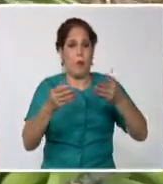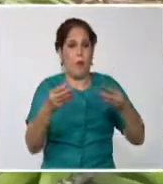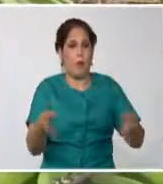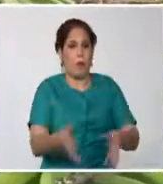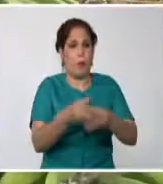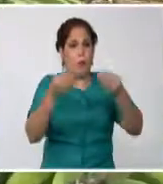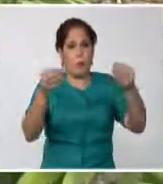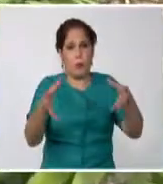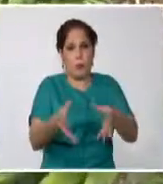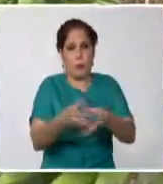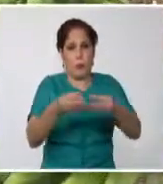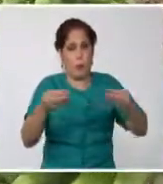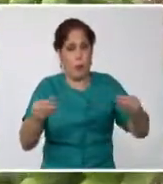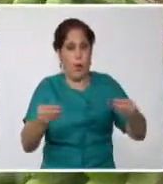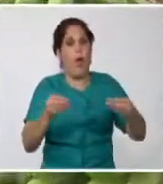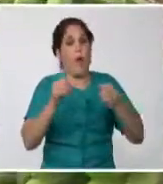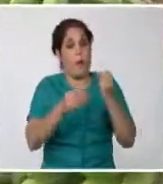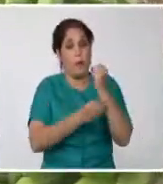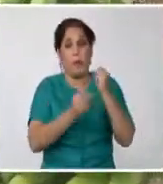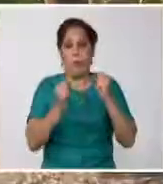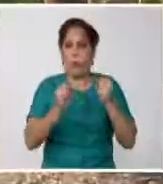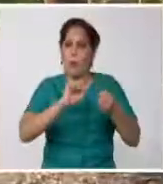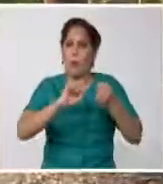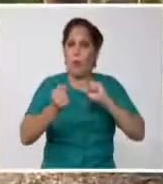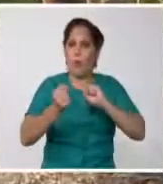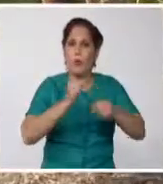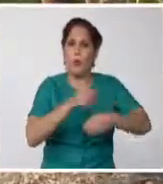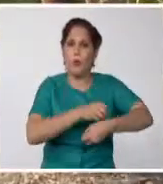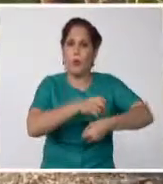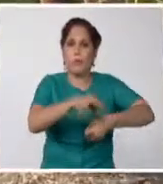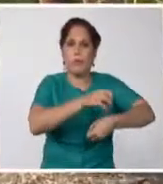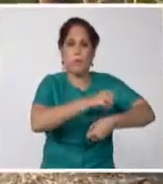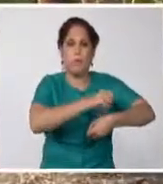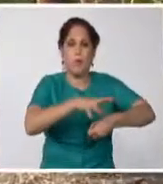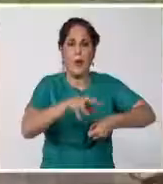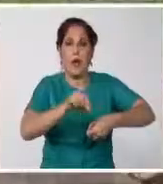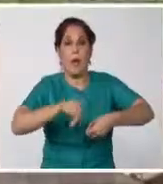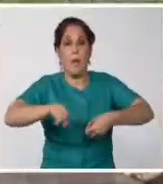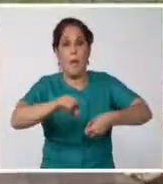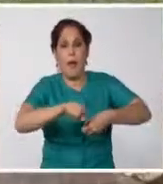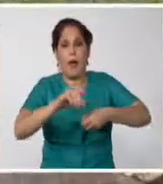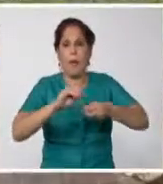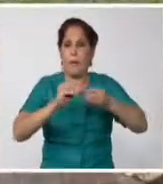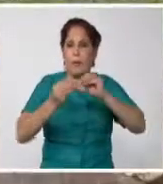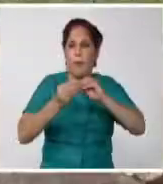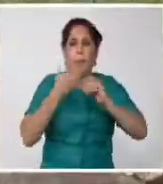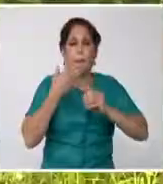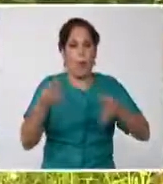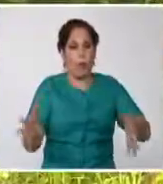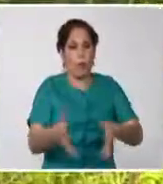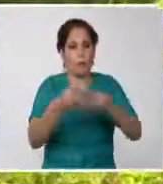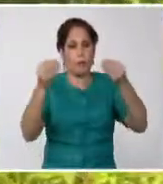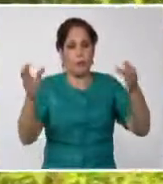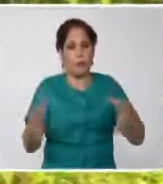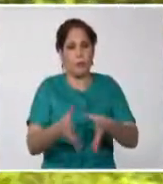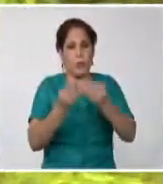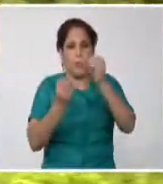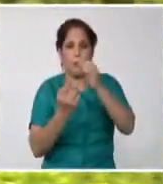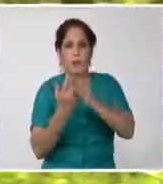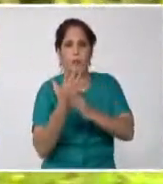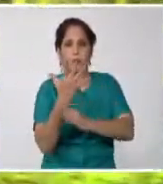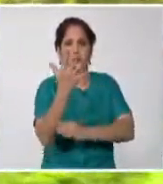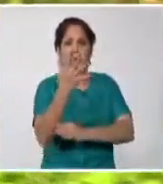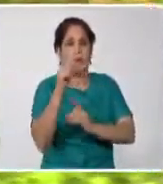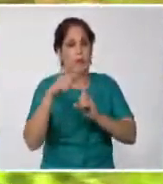producción. Potencian entonces el control biológico de las plagas, el empleo de compost para el mejoramiento de los suelos y la generación de